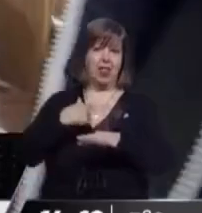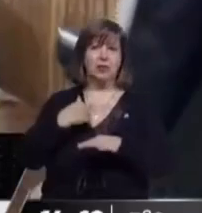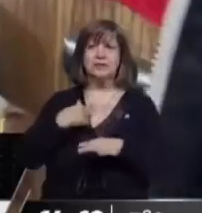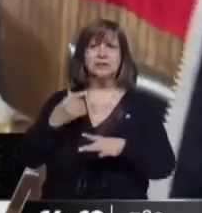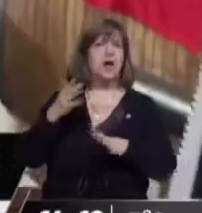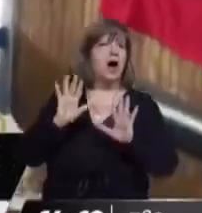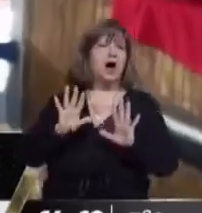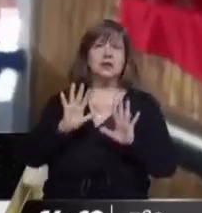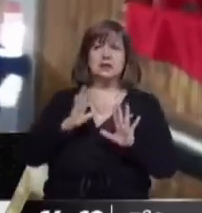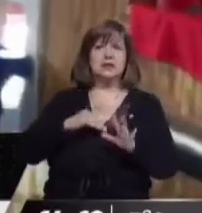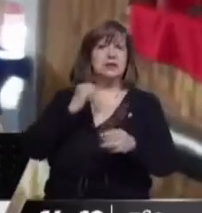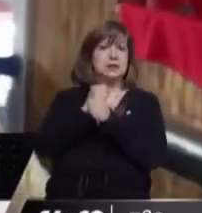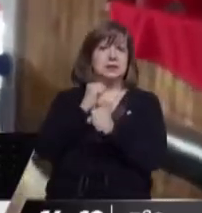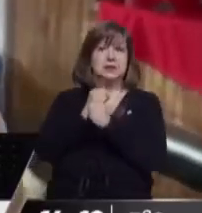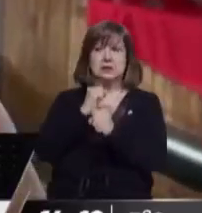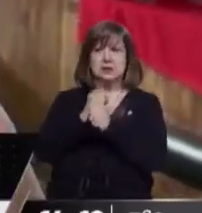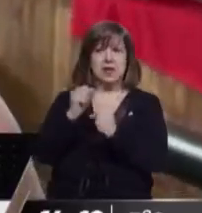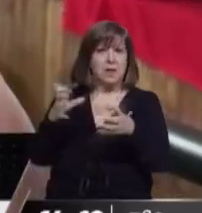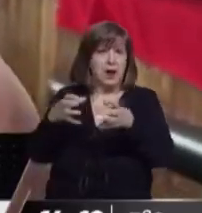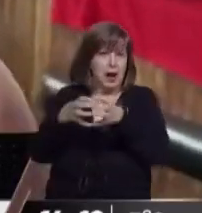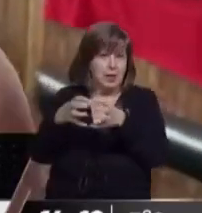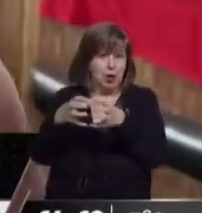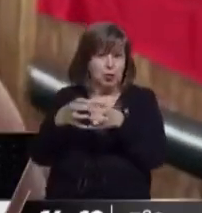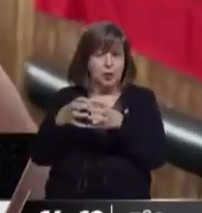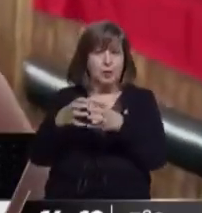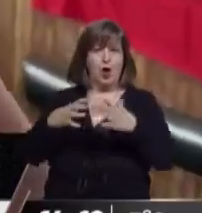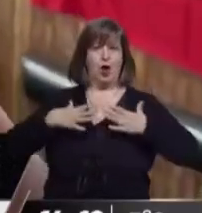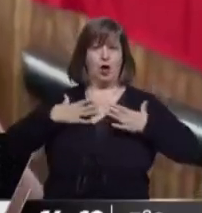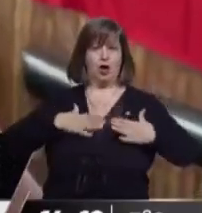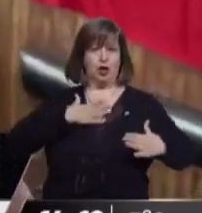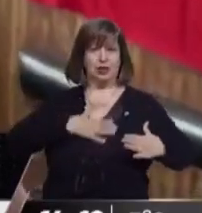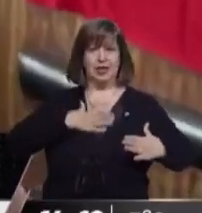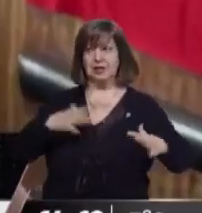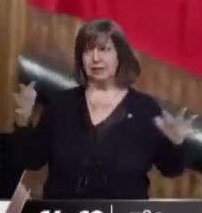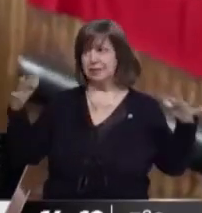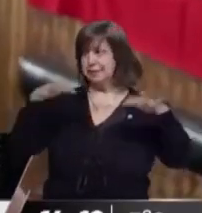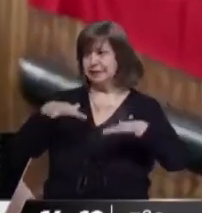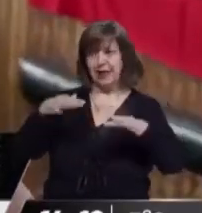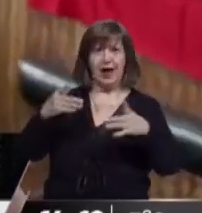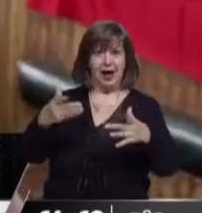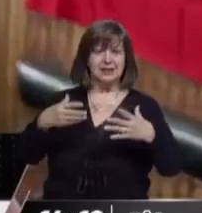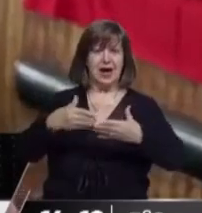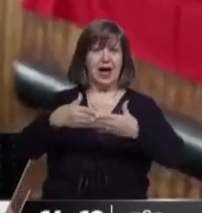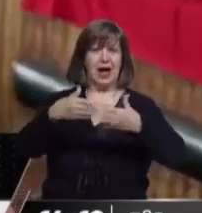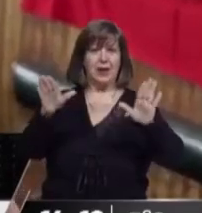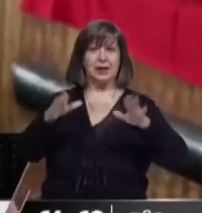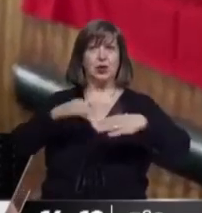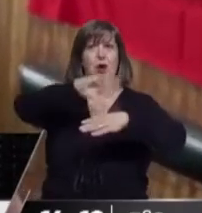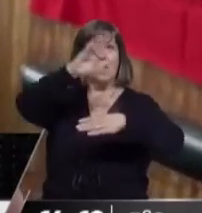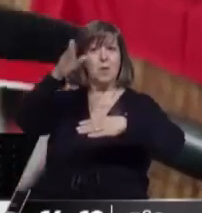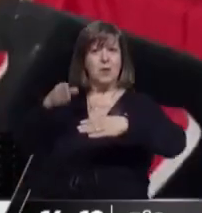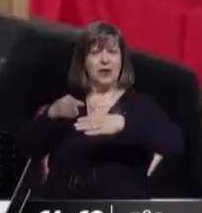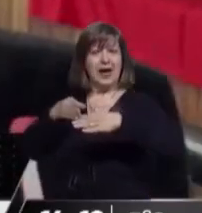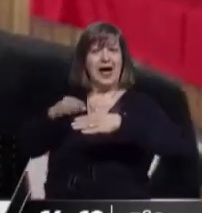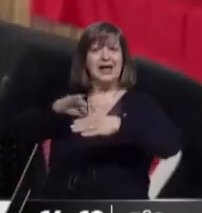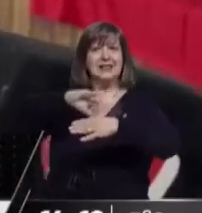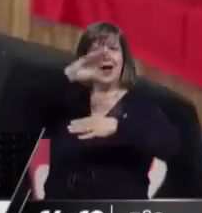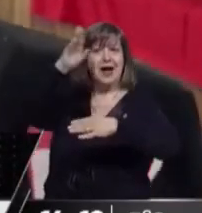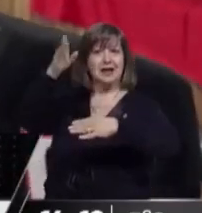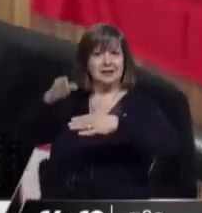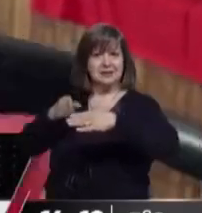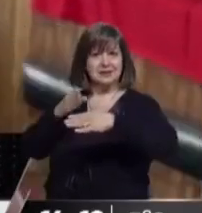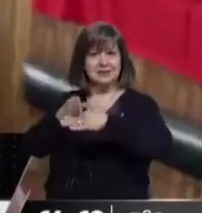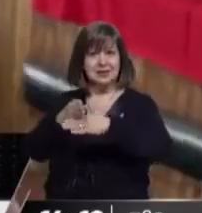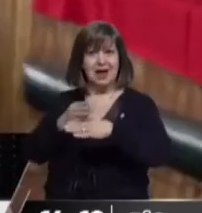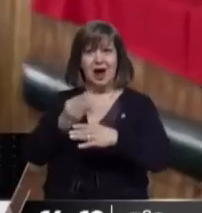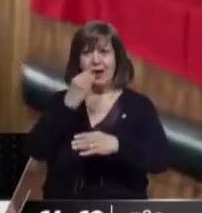nosotros Nosotros vivimos de esto Gracias a Dios contento porque la verdad que se habilitó más que hasta laca túnel ahora a darle de